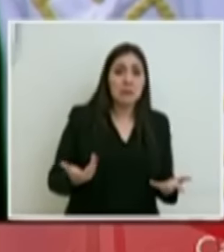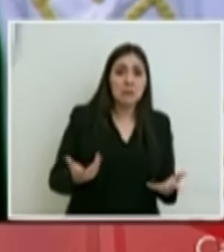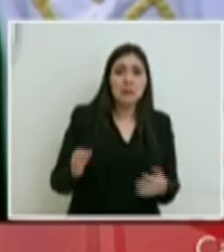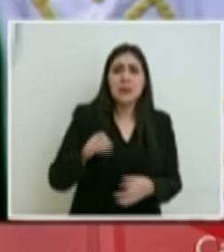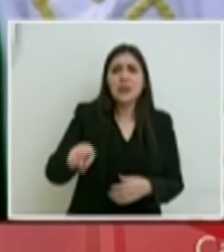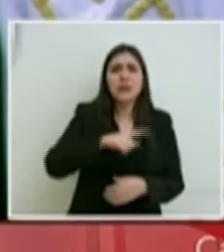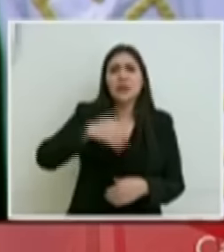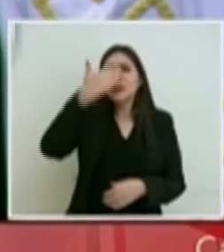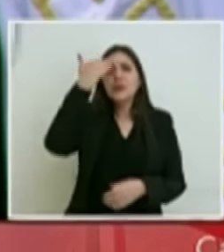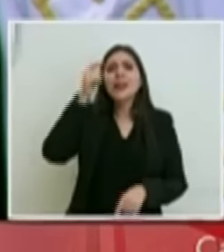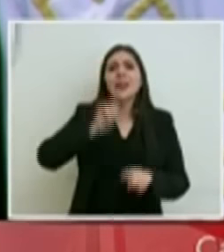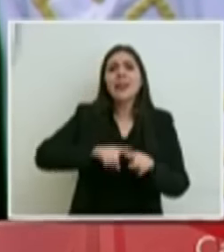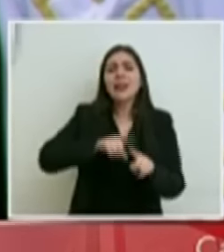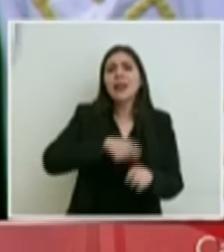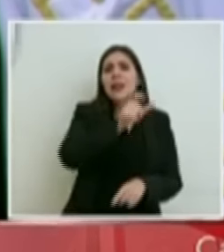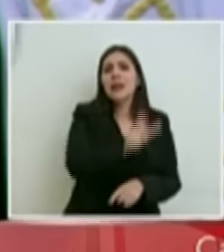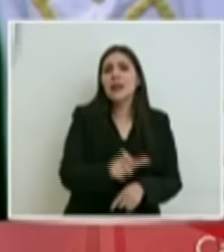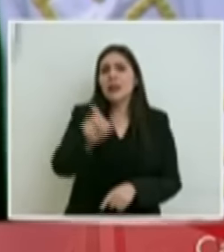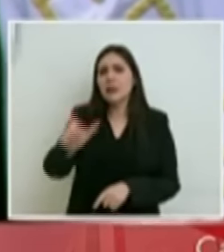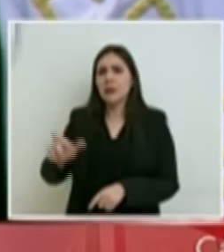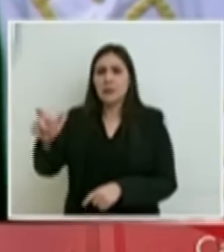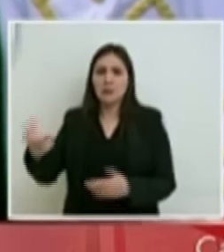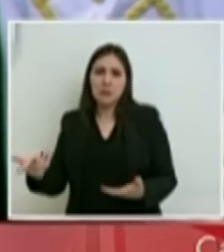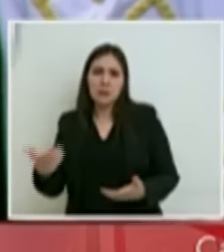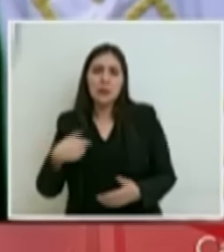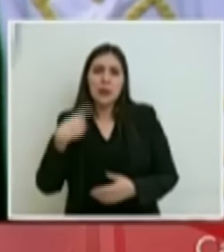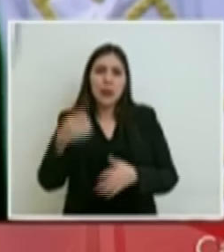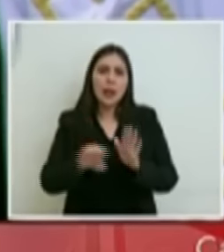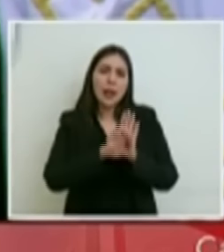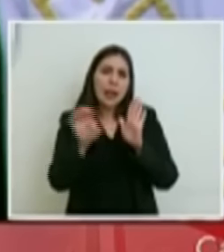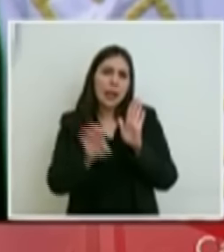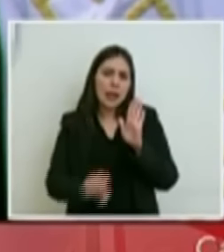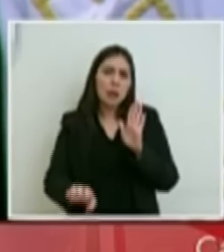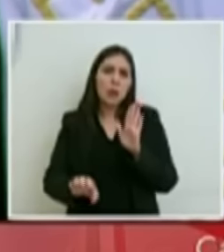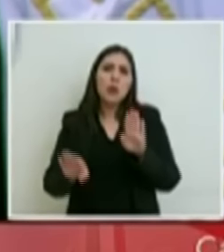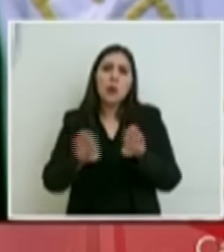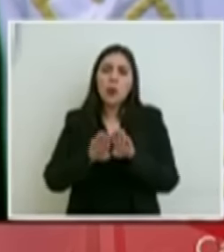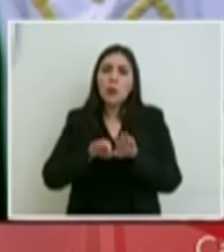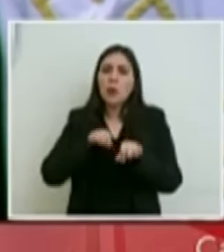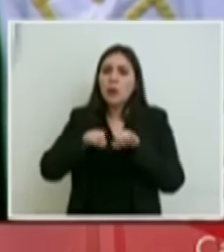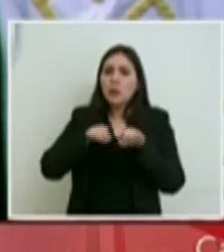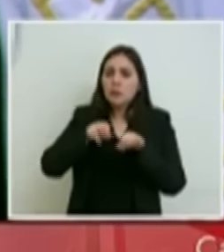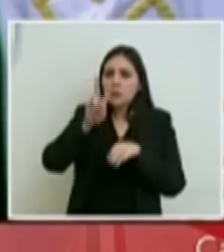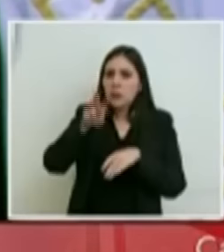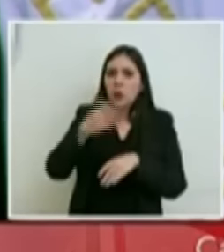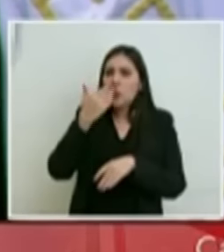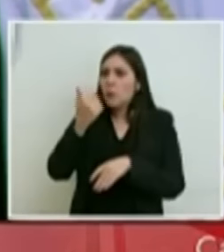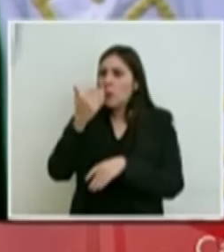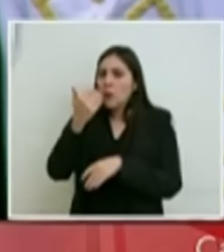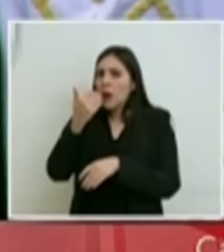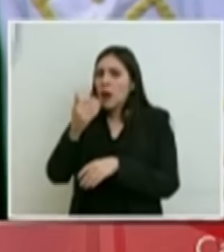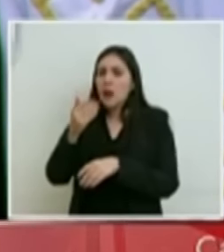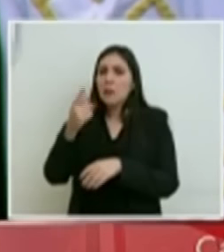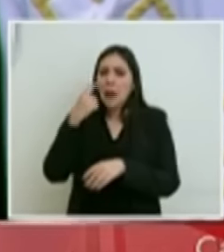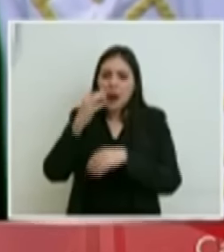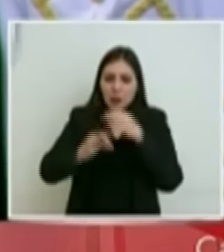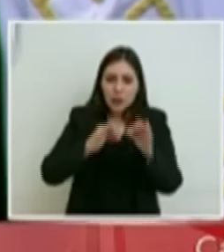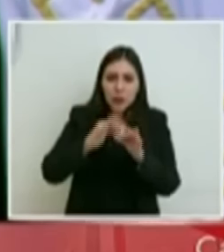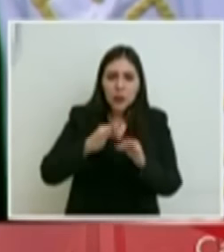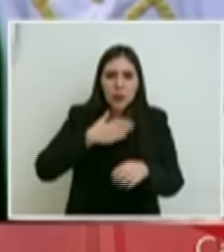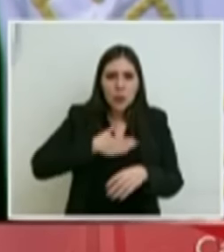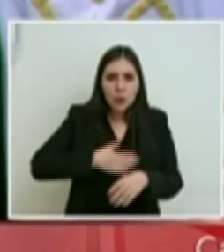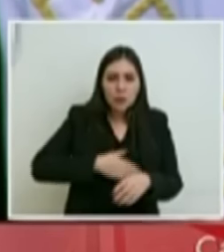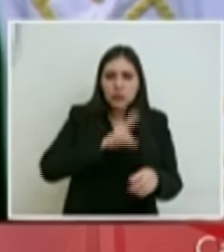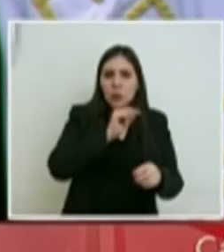quiénes son? Pongo un ejemplo presente de actuar imparcial. Cuando menos 2 de los 5 ministros de